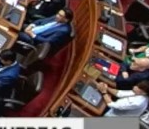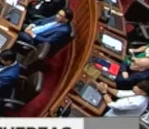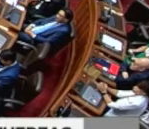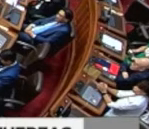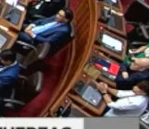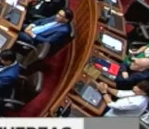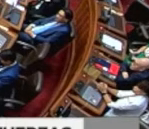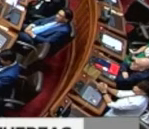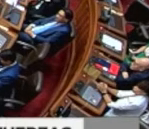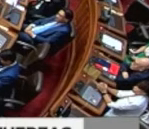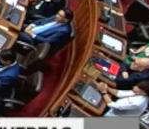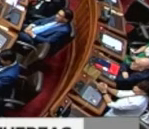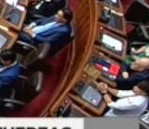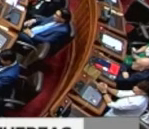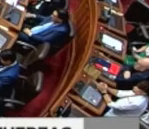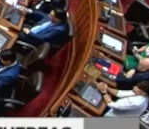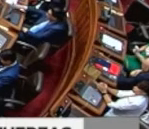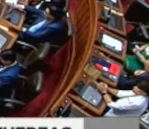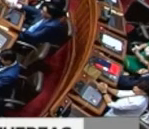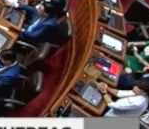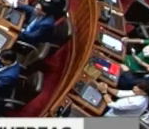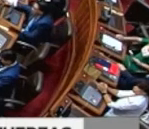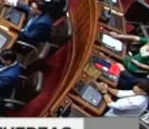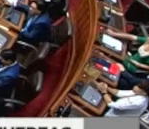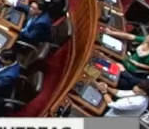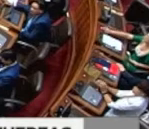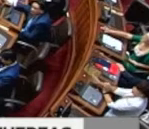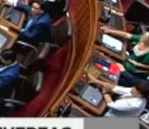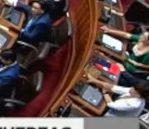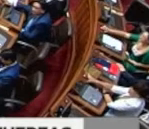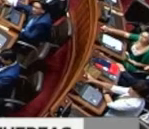Finalizado el debate, sírvanse a marcar su asistencia para proceder a votar.